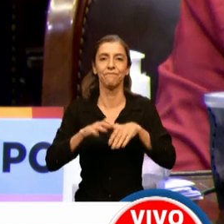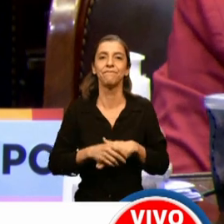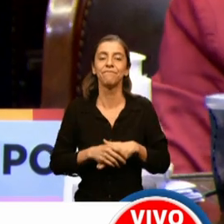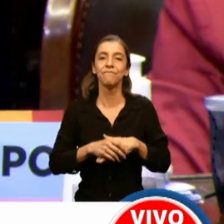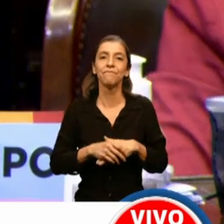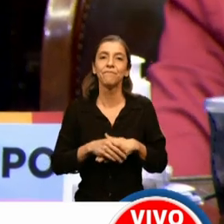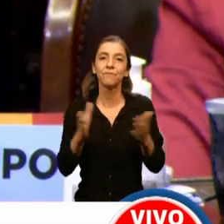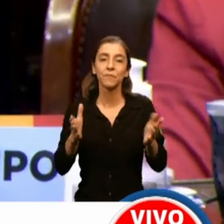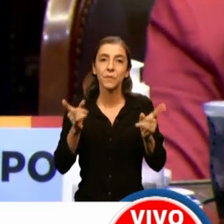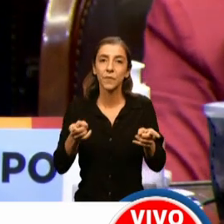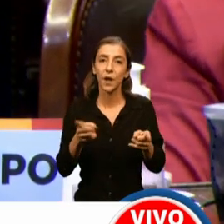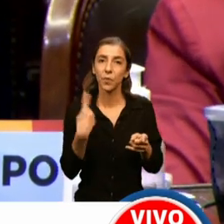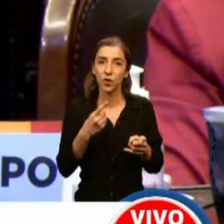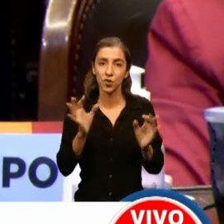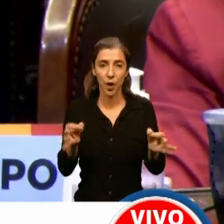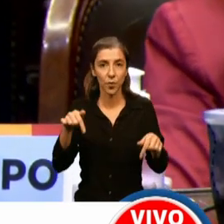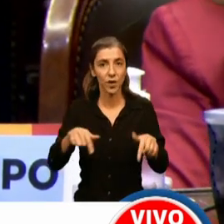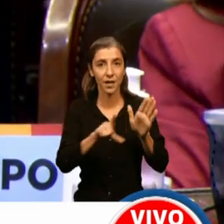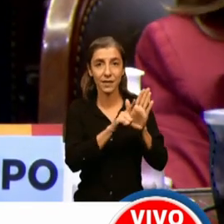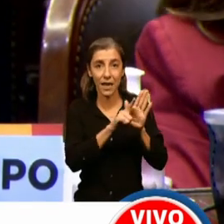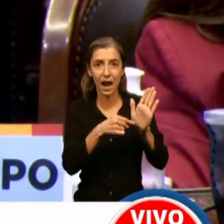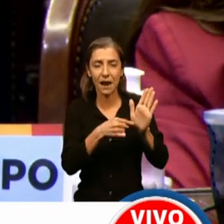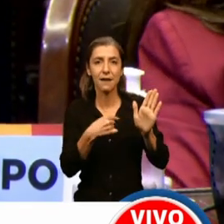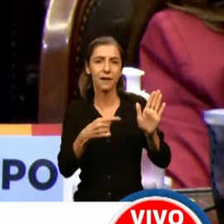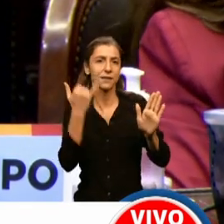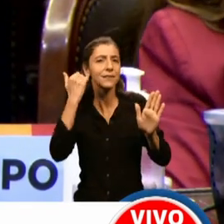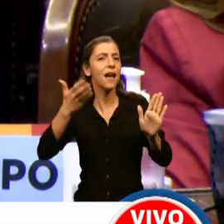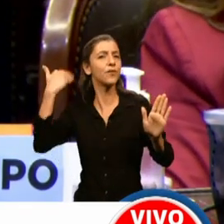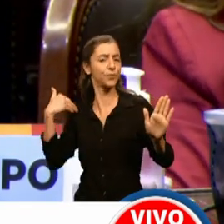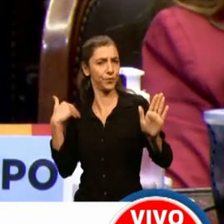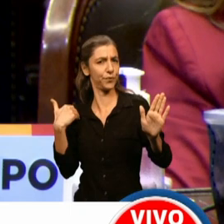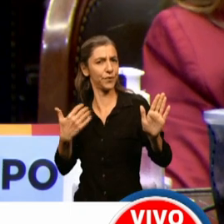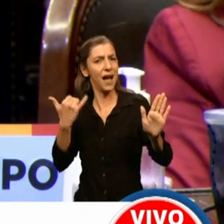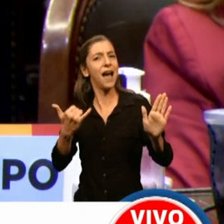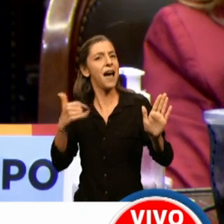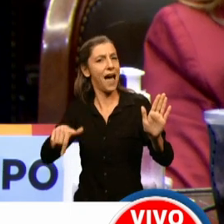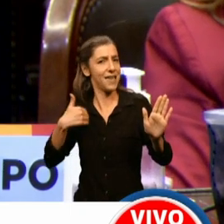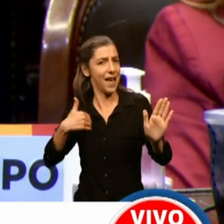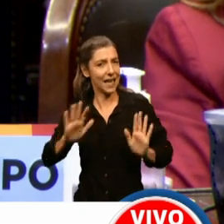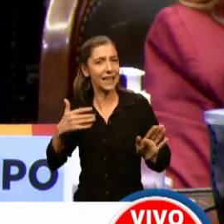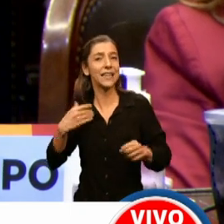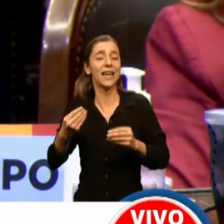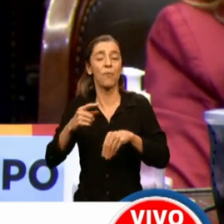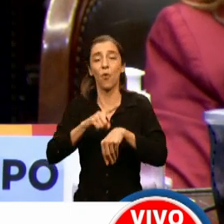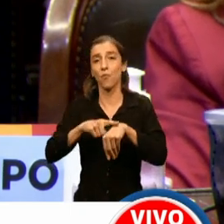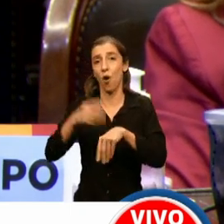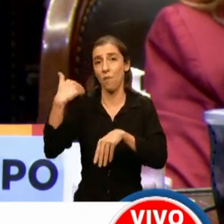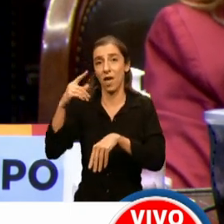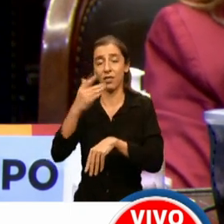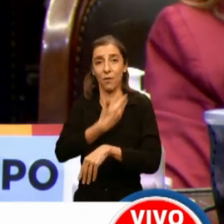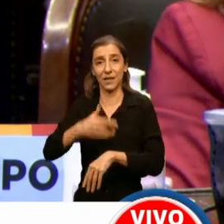haciendo ley algo que ya está en funcionamiento en la argentina por un decreto del presidente alberto fernández del